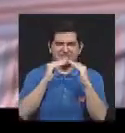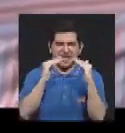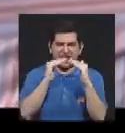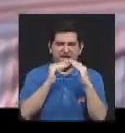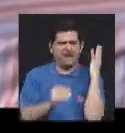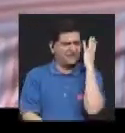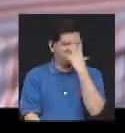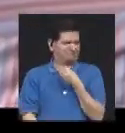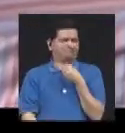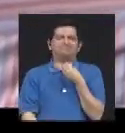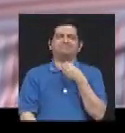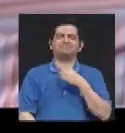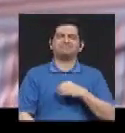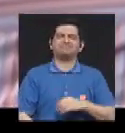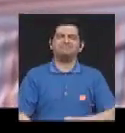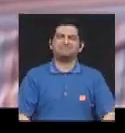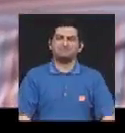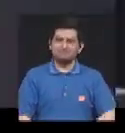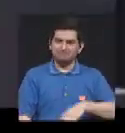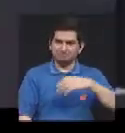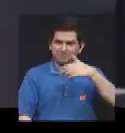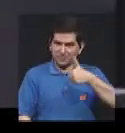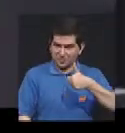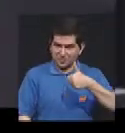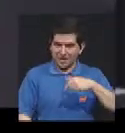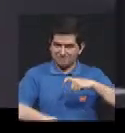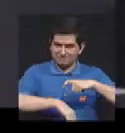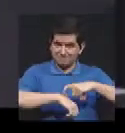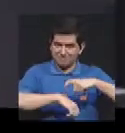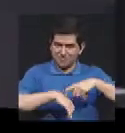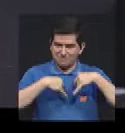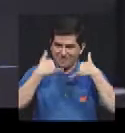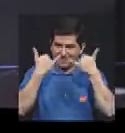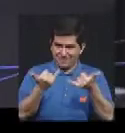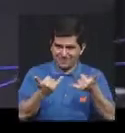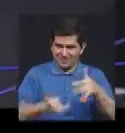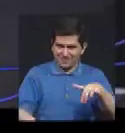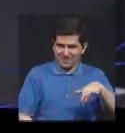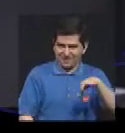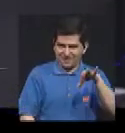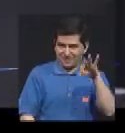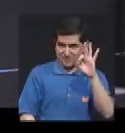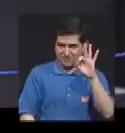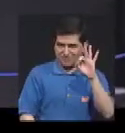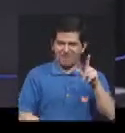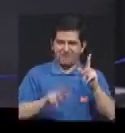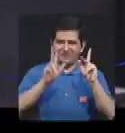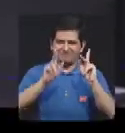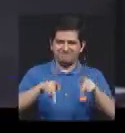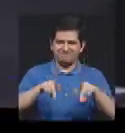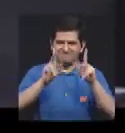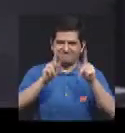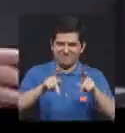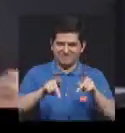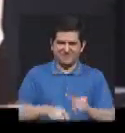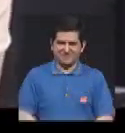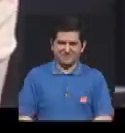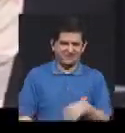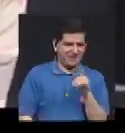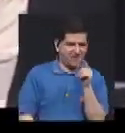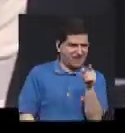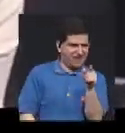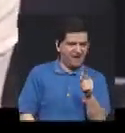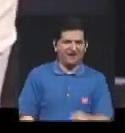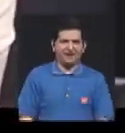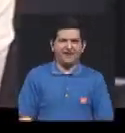esa casa tan linda. Bueno, llega el momento de escoger a las personas en las que